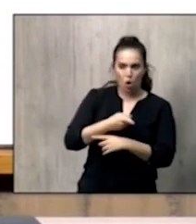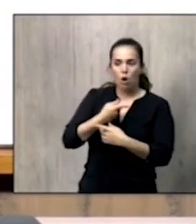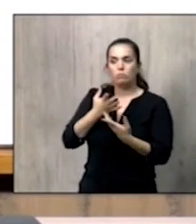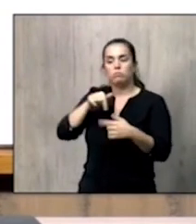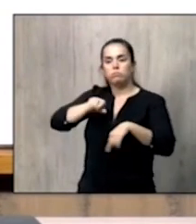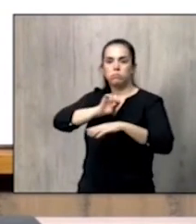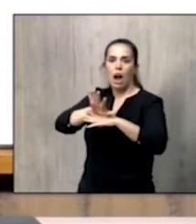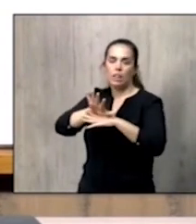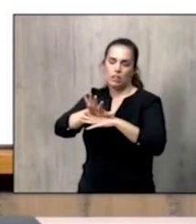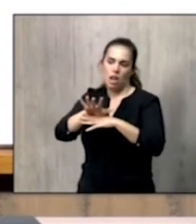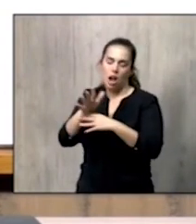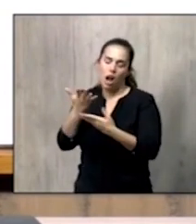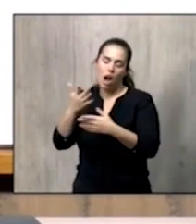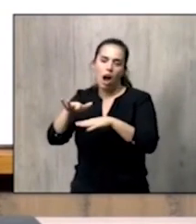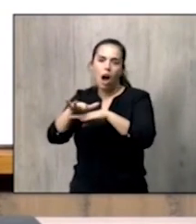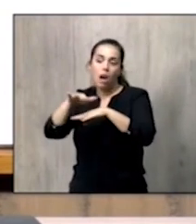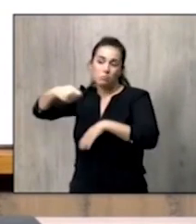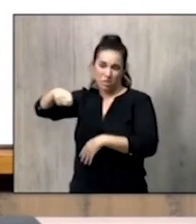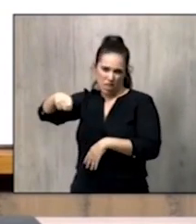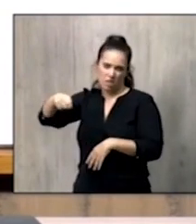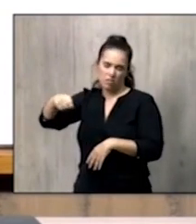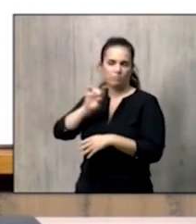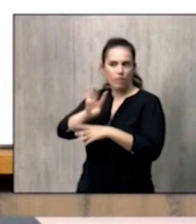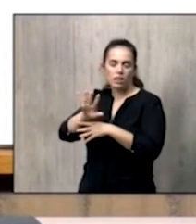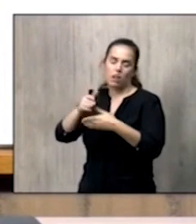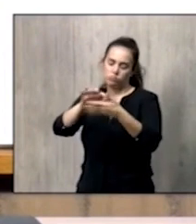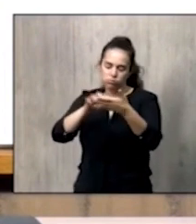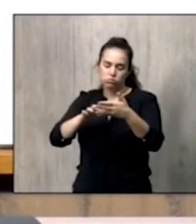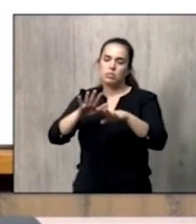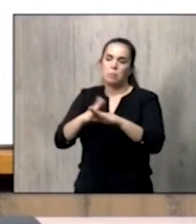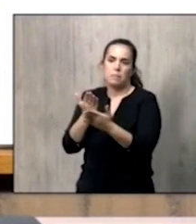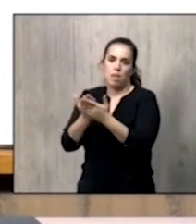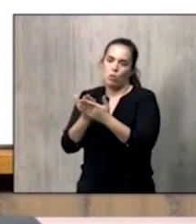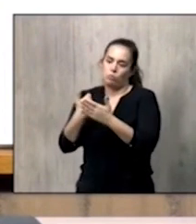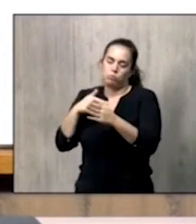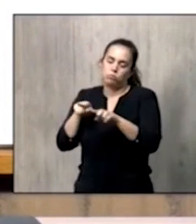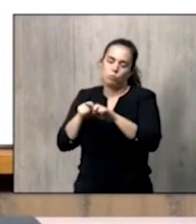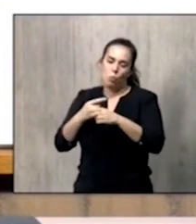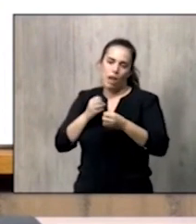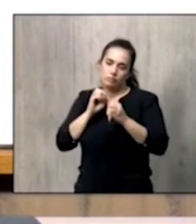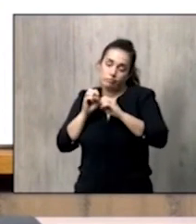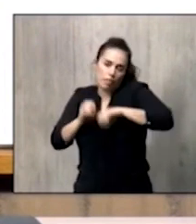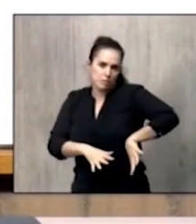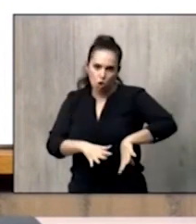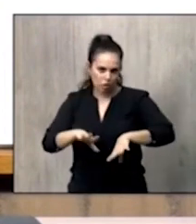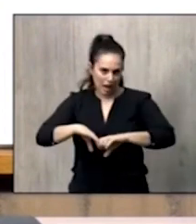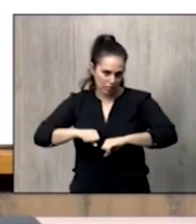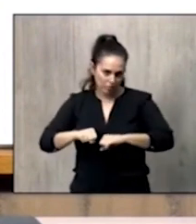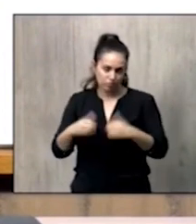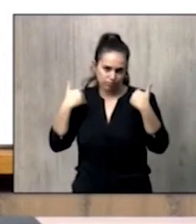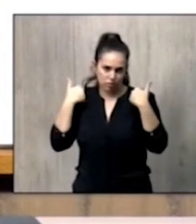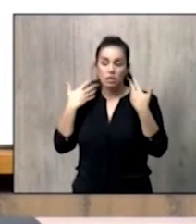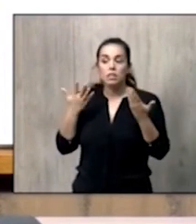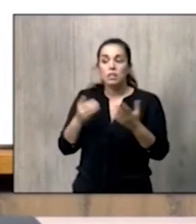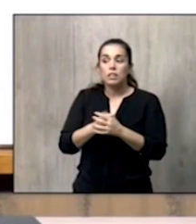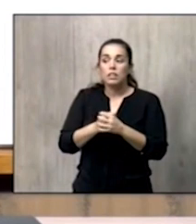presidente rogando, solicitando que sea cesado, que se acepte su dimisión, y a propuesta